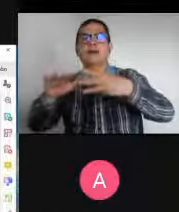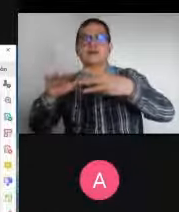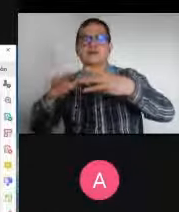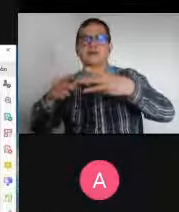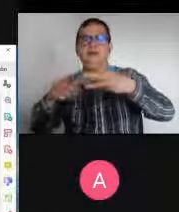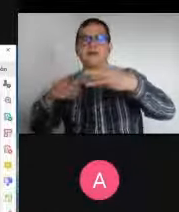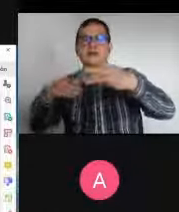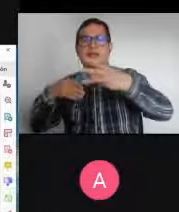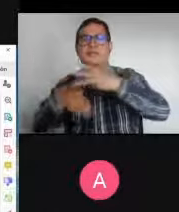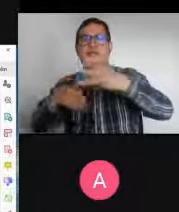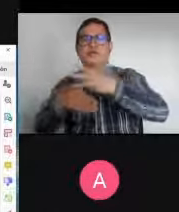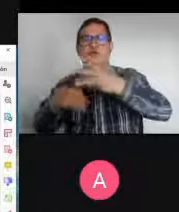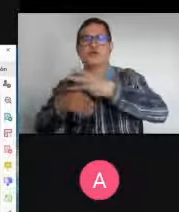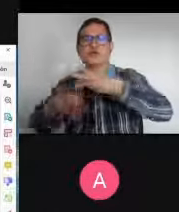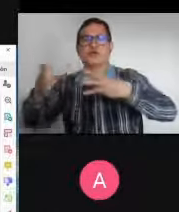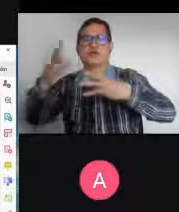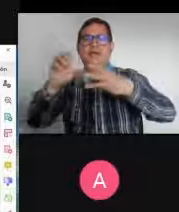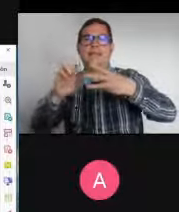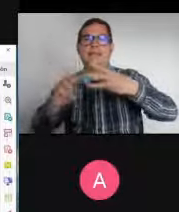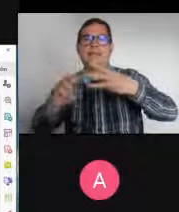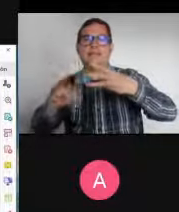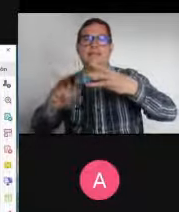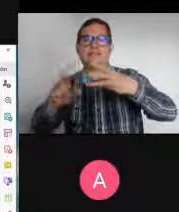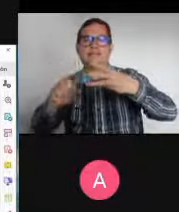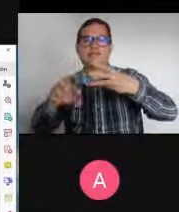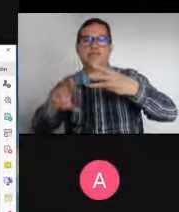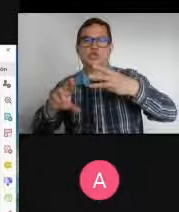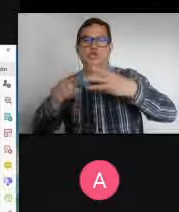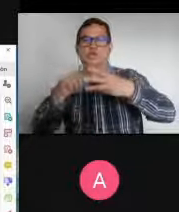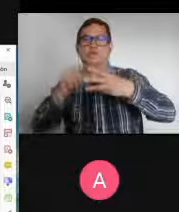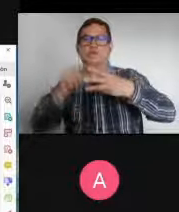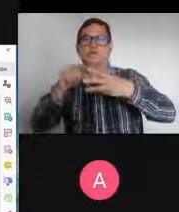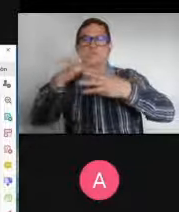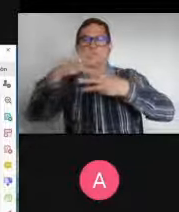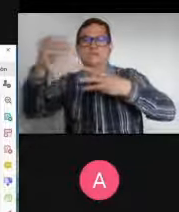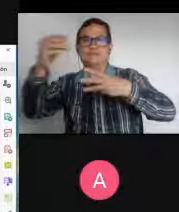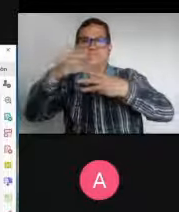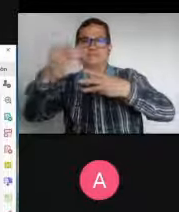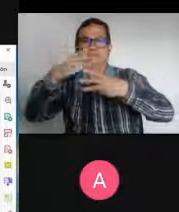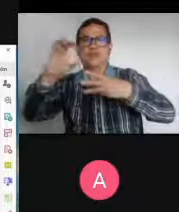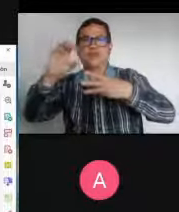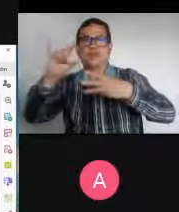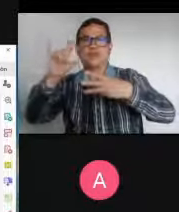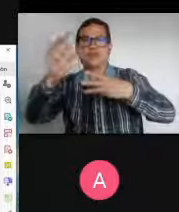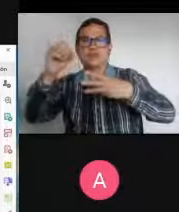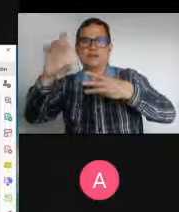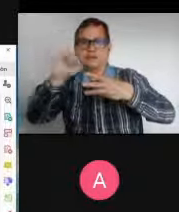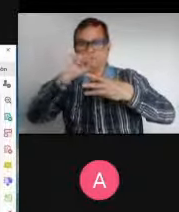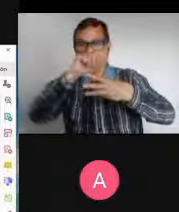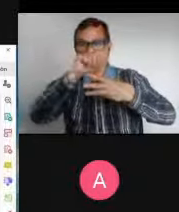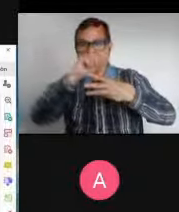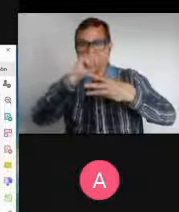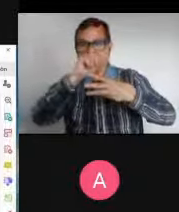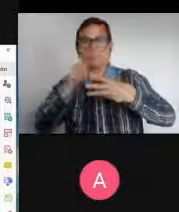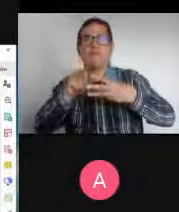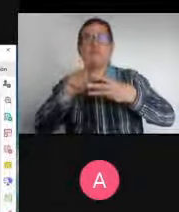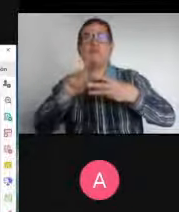una eléctrica indicando cuál es la base, cuál es el colector y cuál es el emisor. Y pues tenemos nuestro